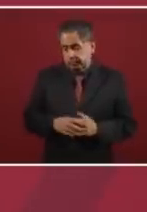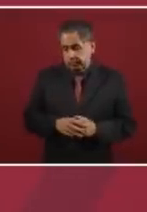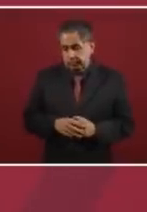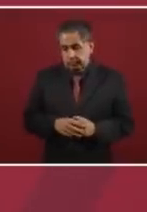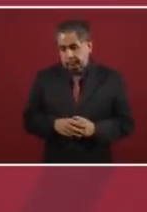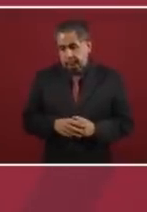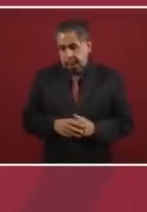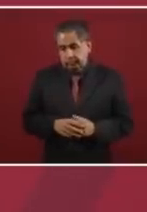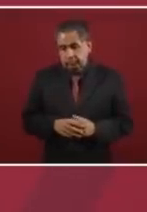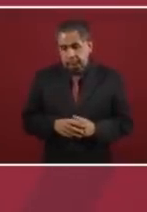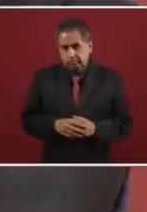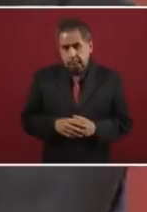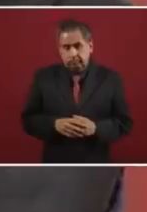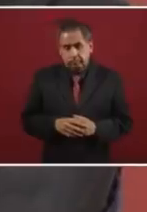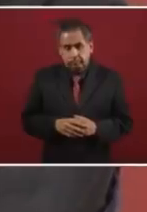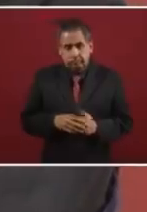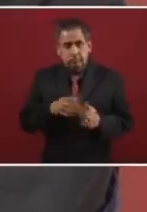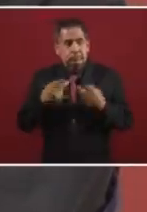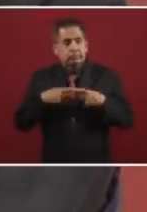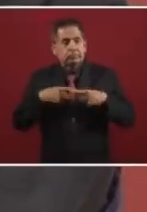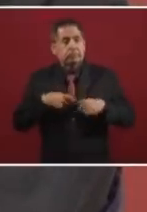y aplique